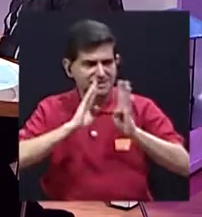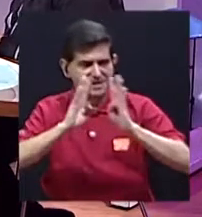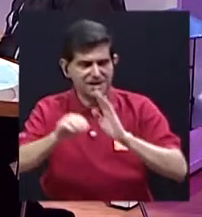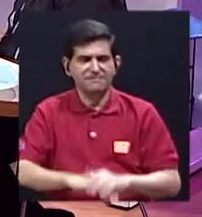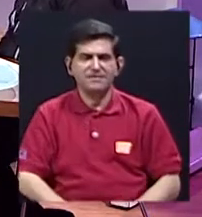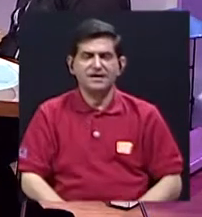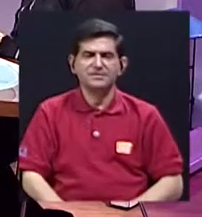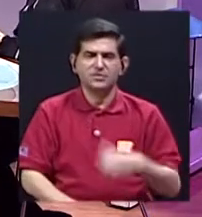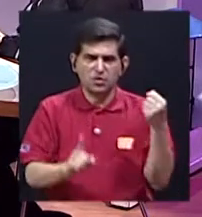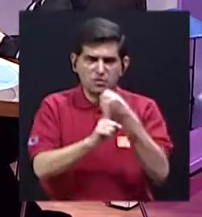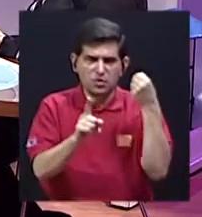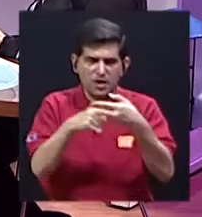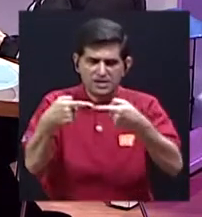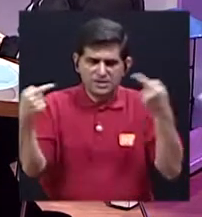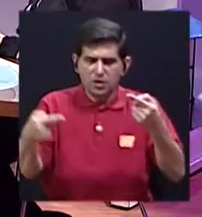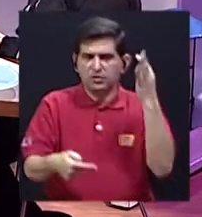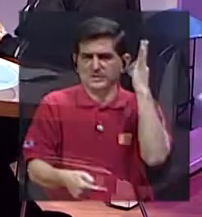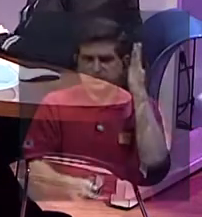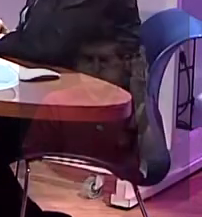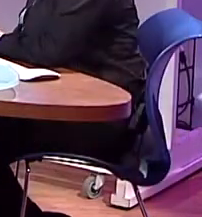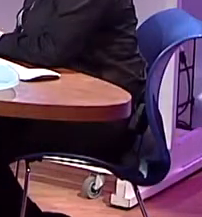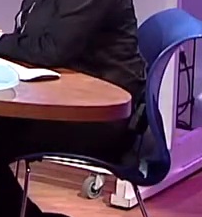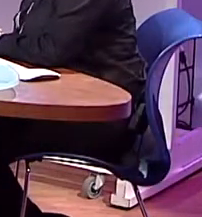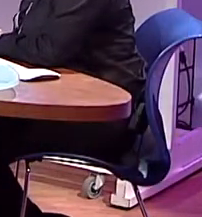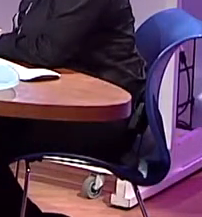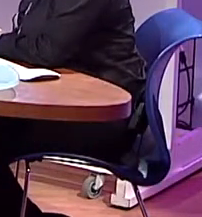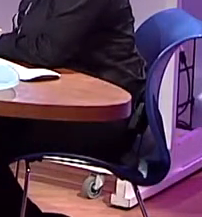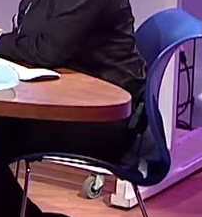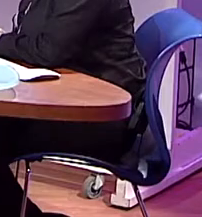sobre violencia contra las mujeres